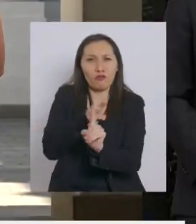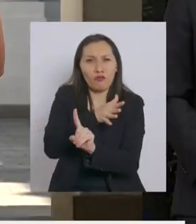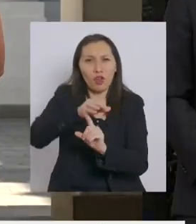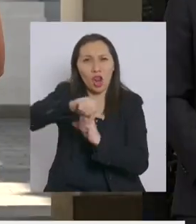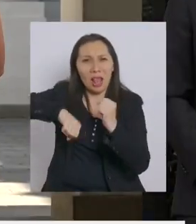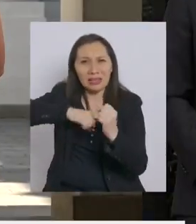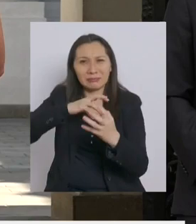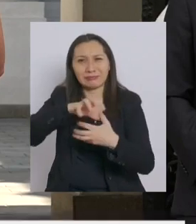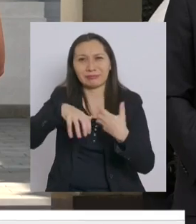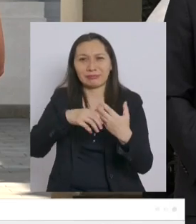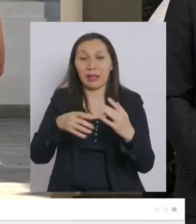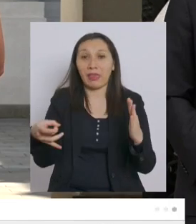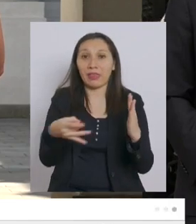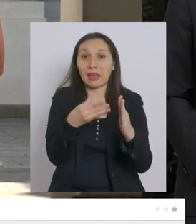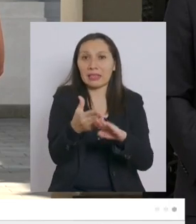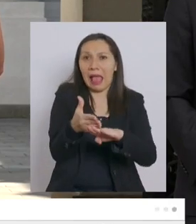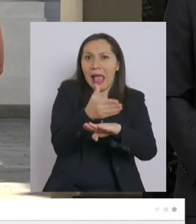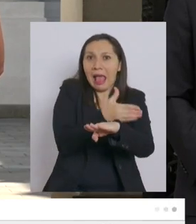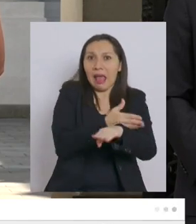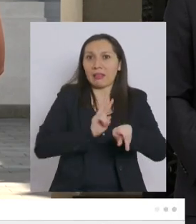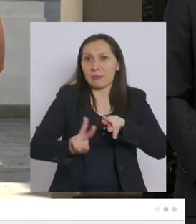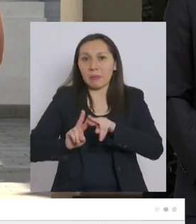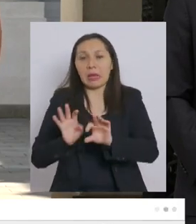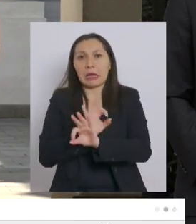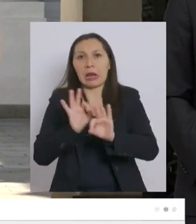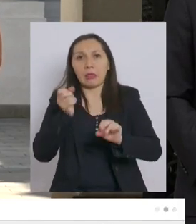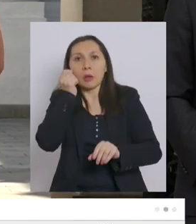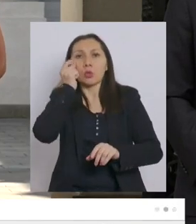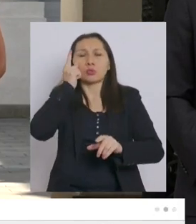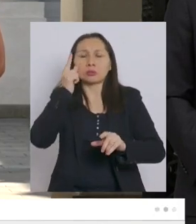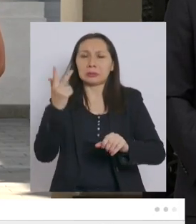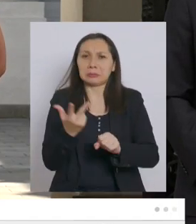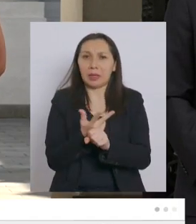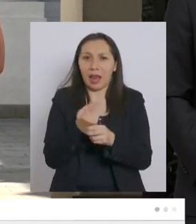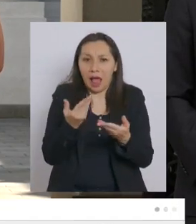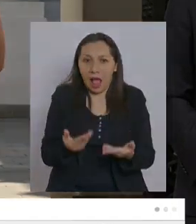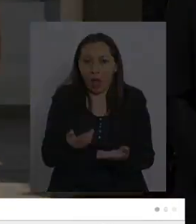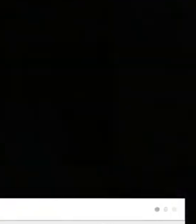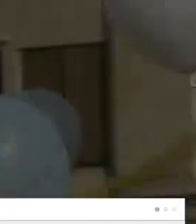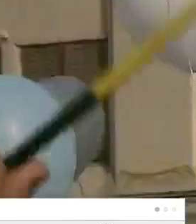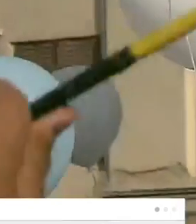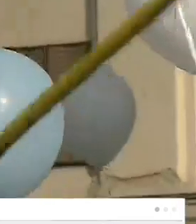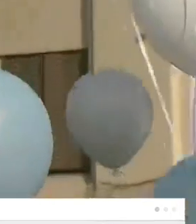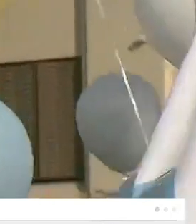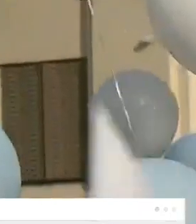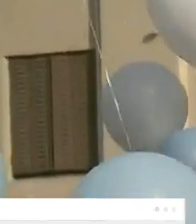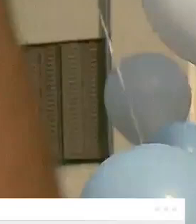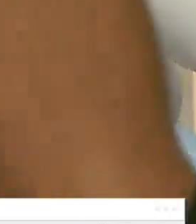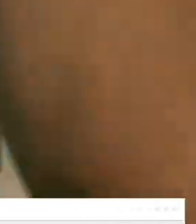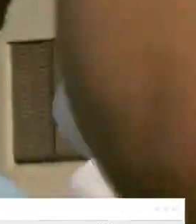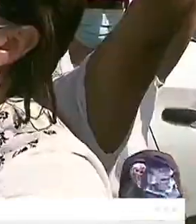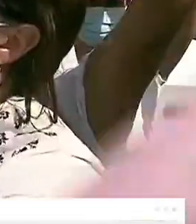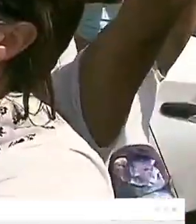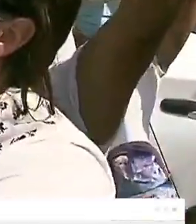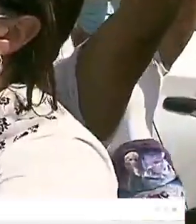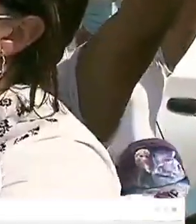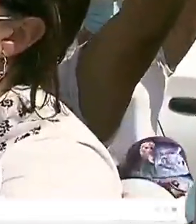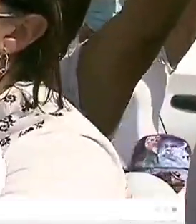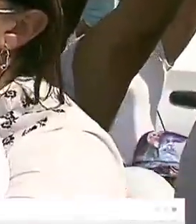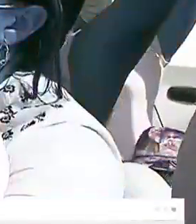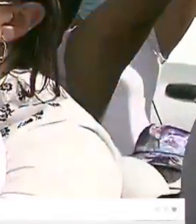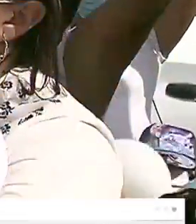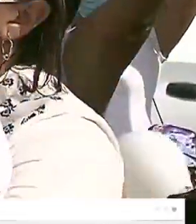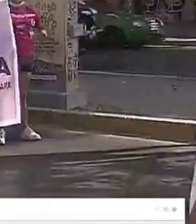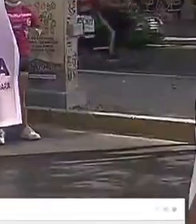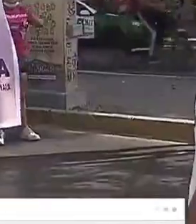del delito, es clave para que no tengamos que conocer historias tan dramáticas como las que hemos conocido. Voces que no se cansan, una fuerza que brota